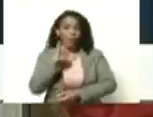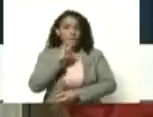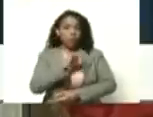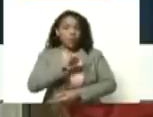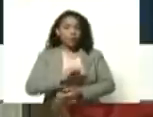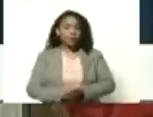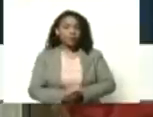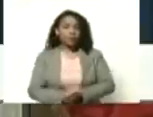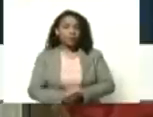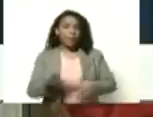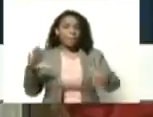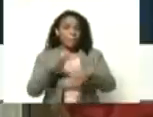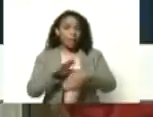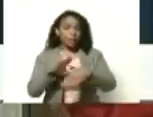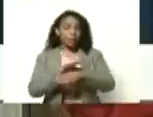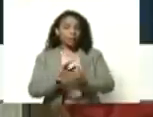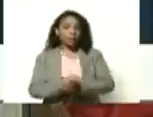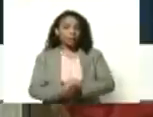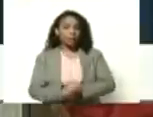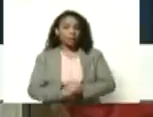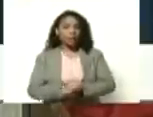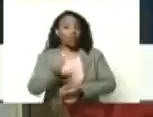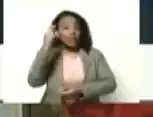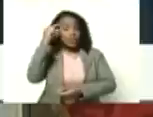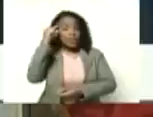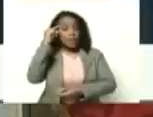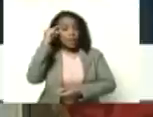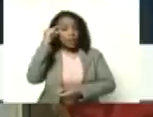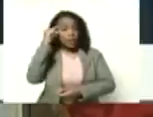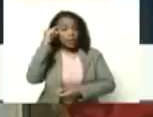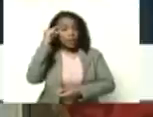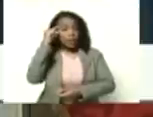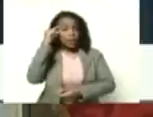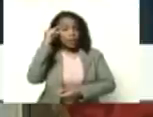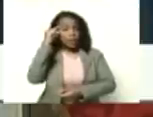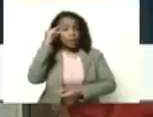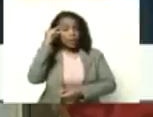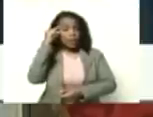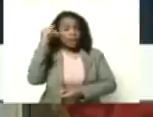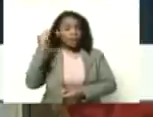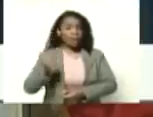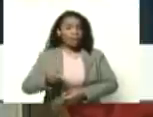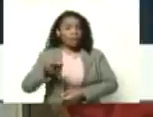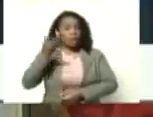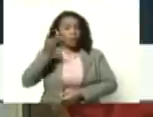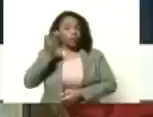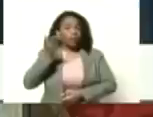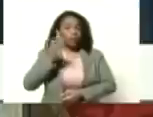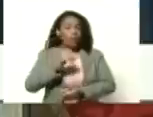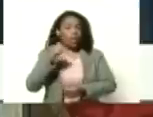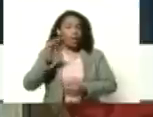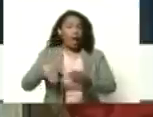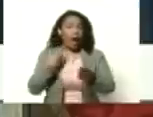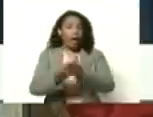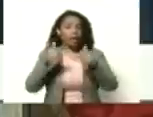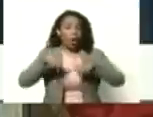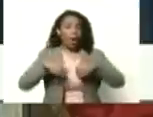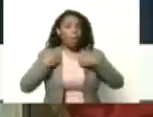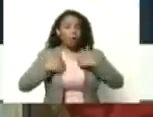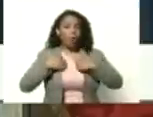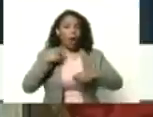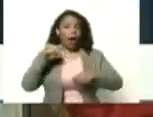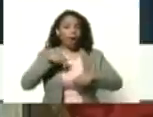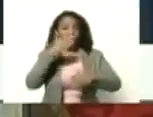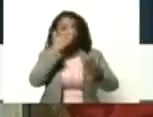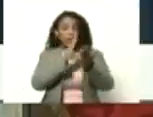martes incluso días feriados y hasta hoy miércoles antes de llegar a esta alocución